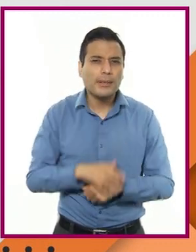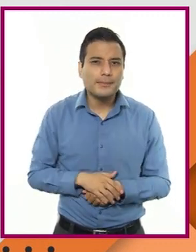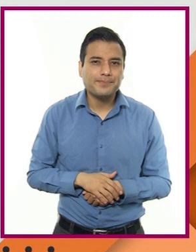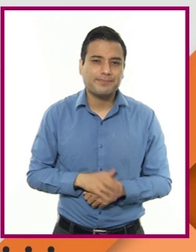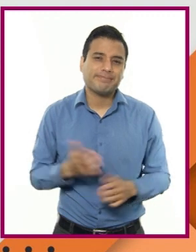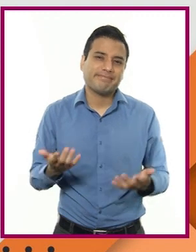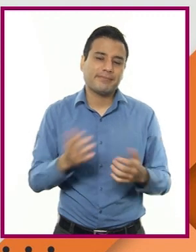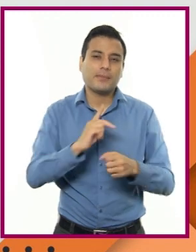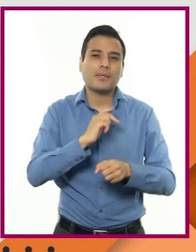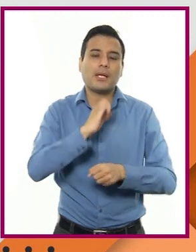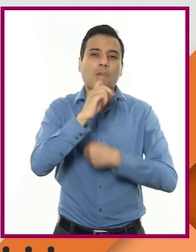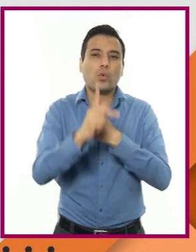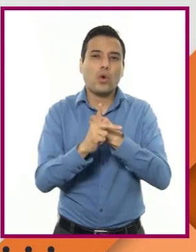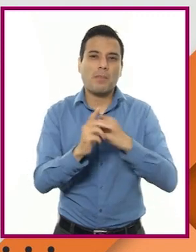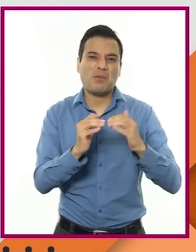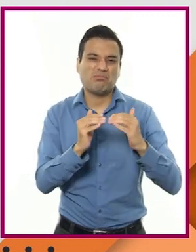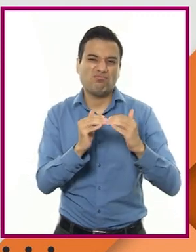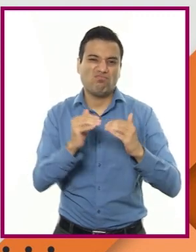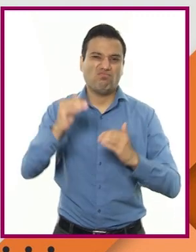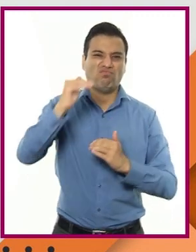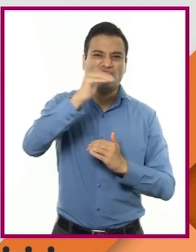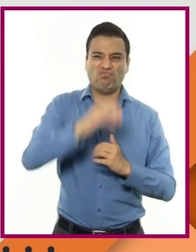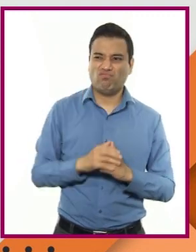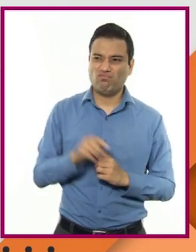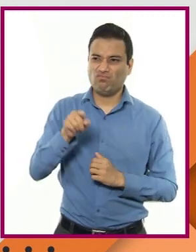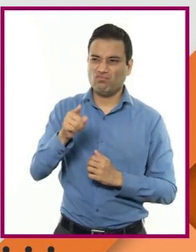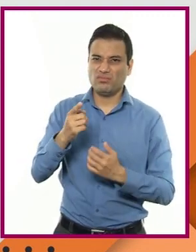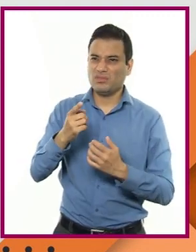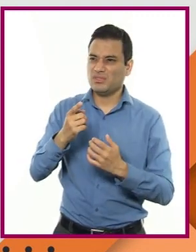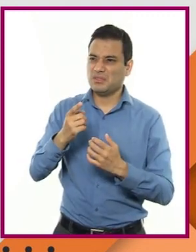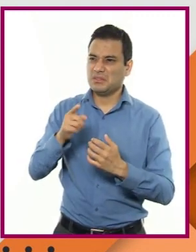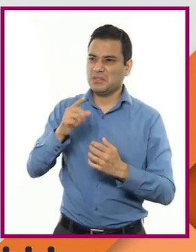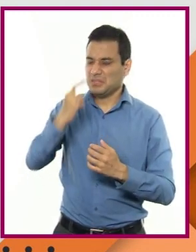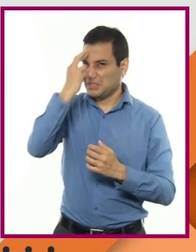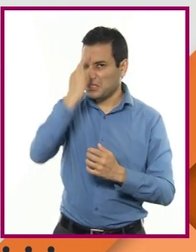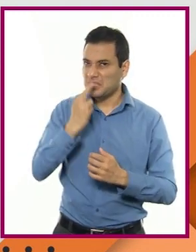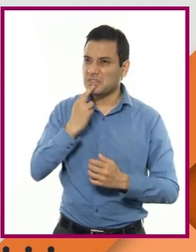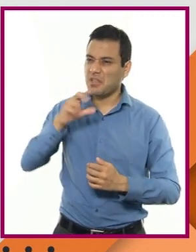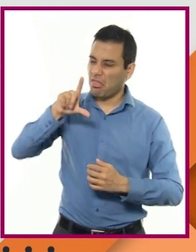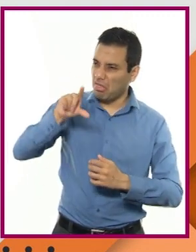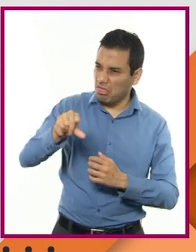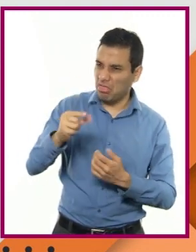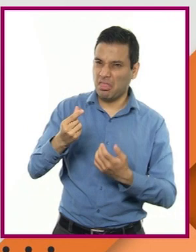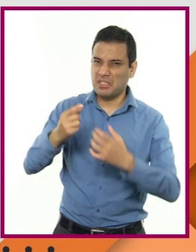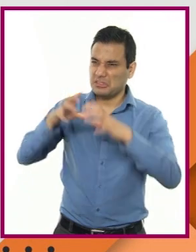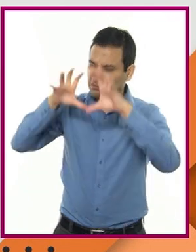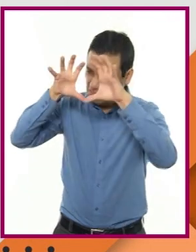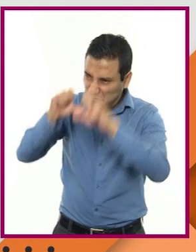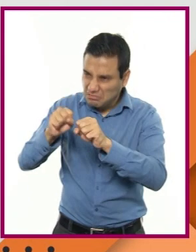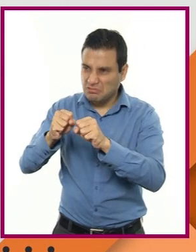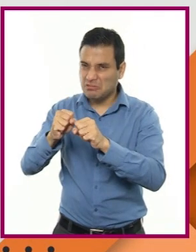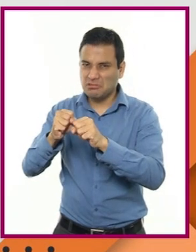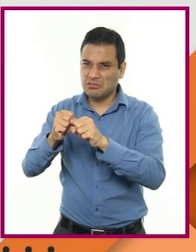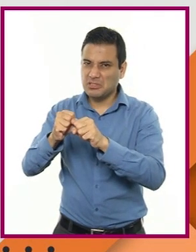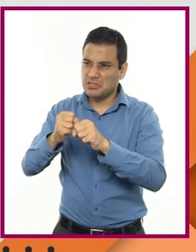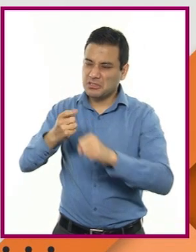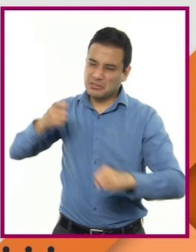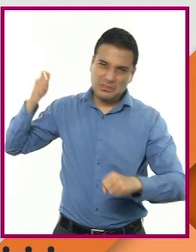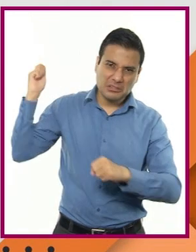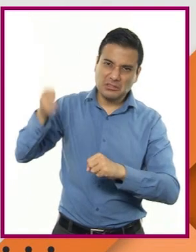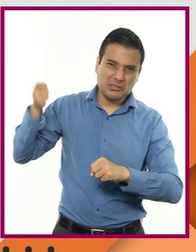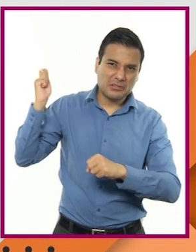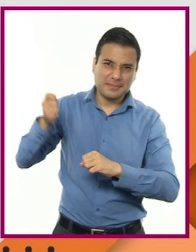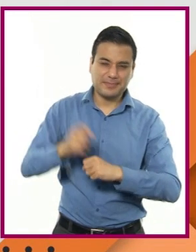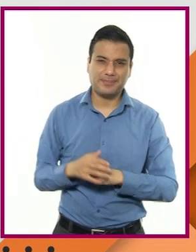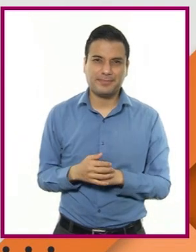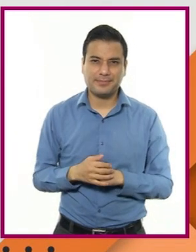colonialismo, que originó lo que es considerado el movimiento forzado más grande de la historia. La exploración